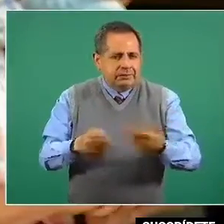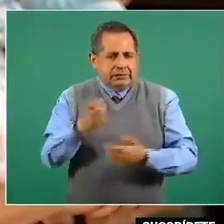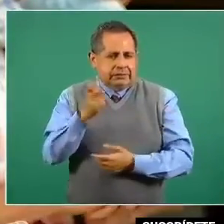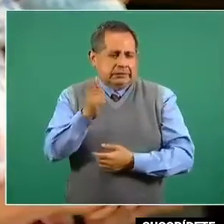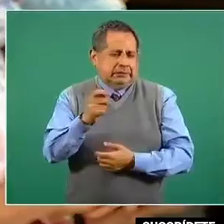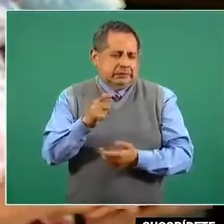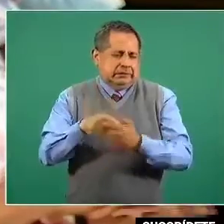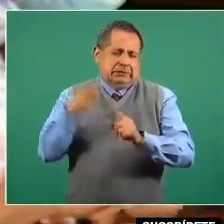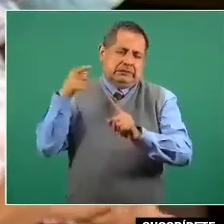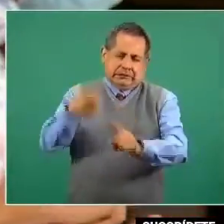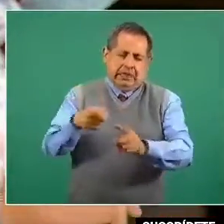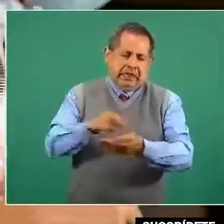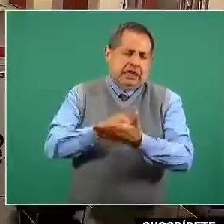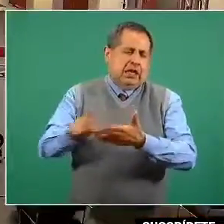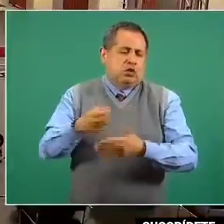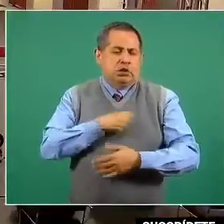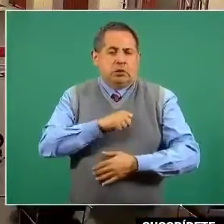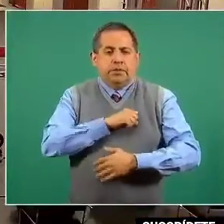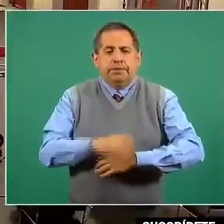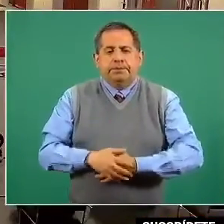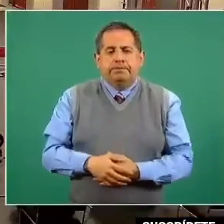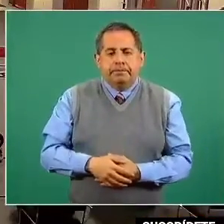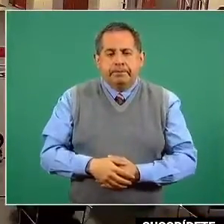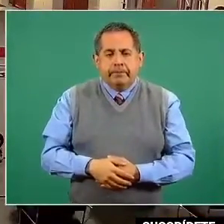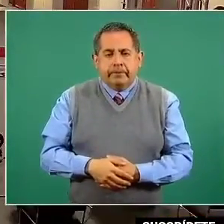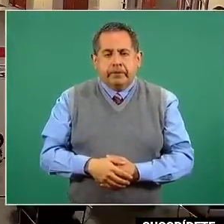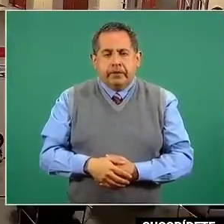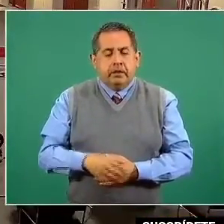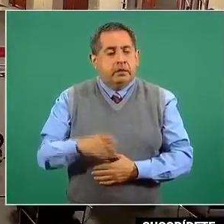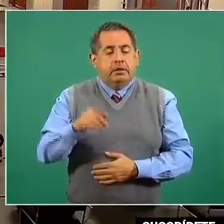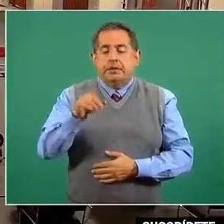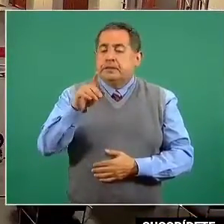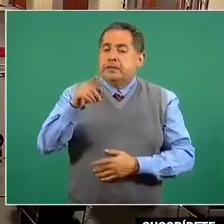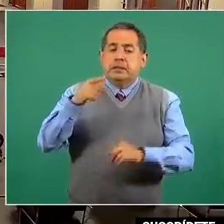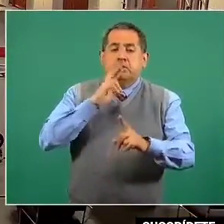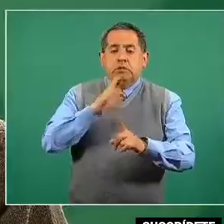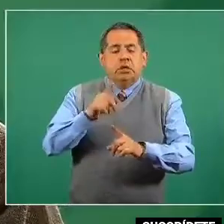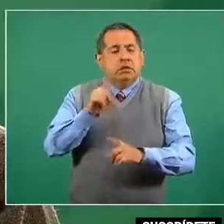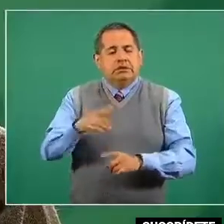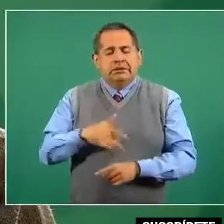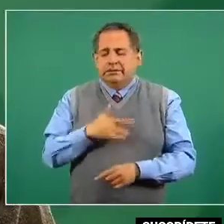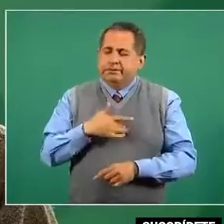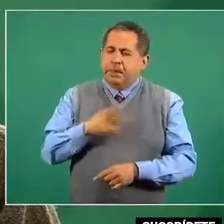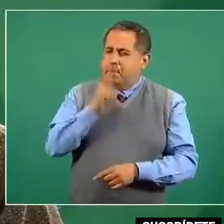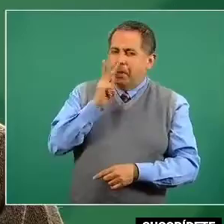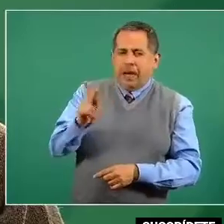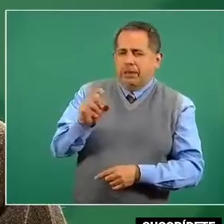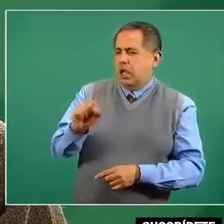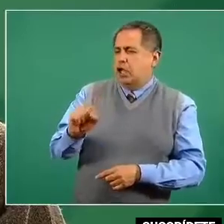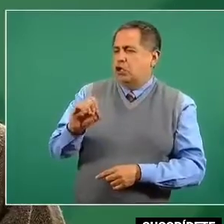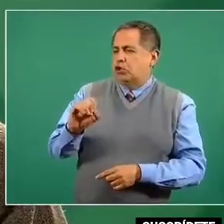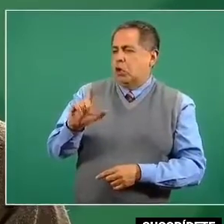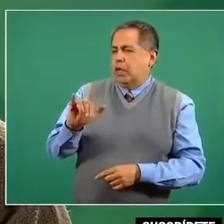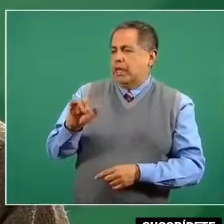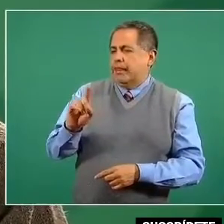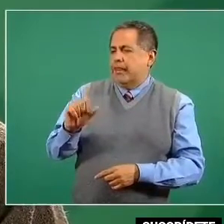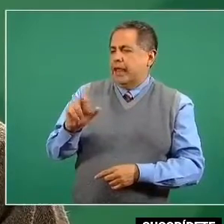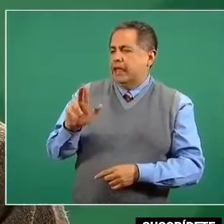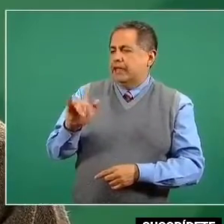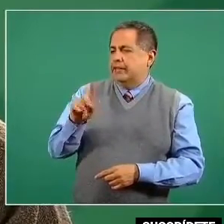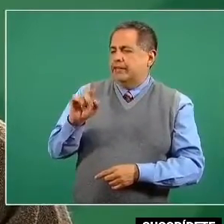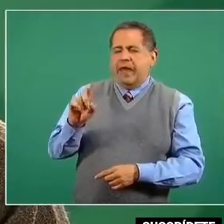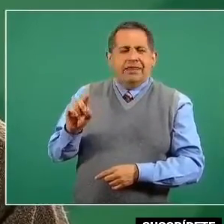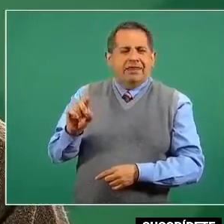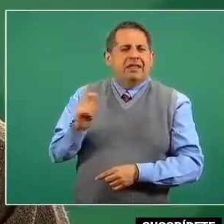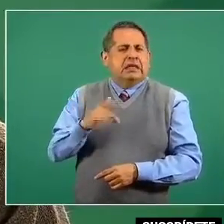que Claro. es un derecho universal. Solidaridad. Solidaridad es el punto. ¿Cómo se le tiene que hacer? De manera solidaria. Precisamente